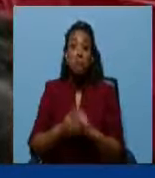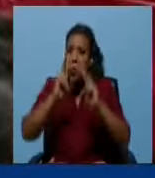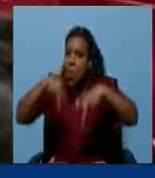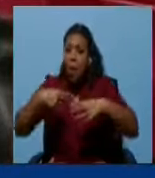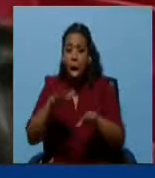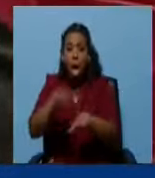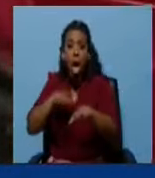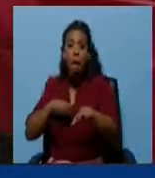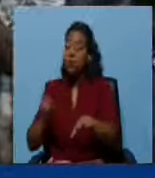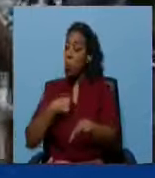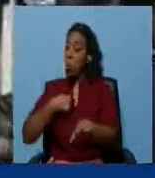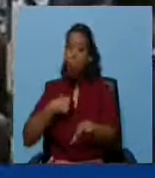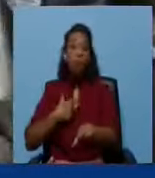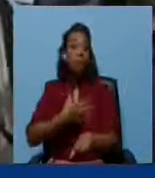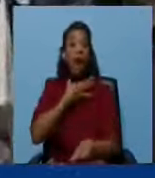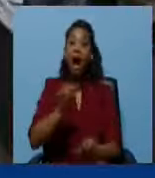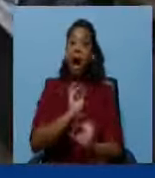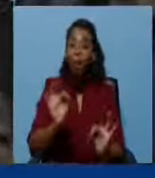irreductible.